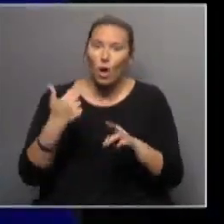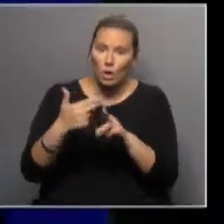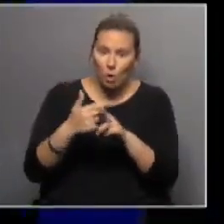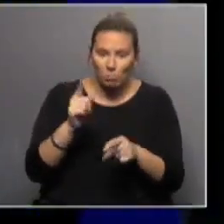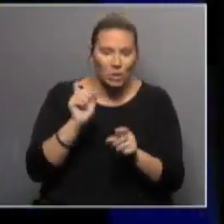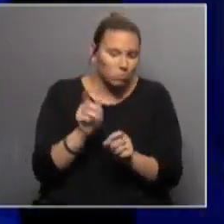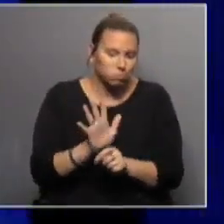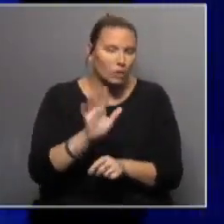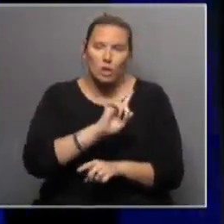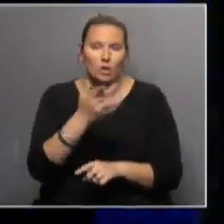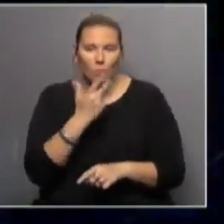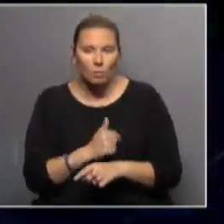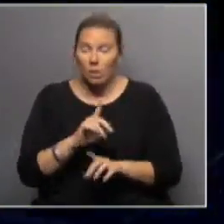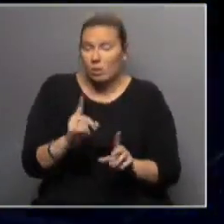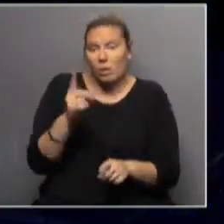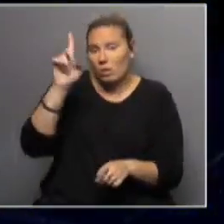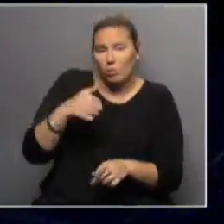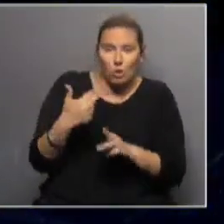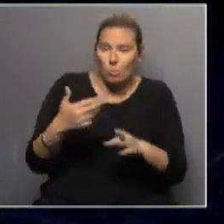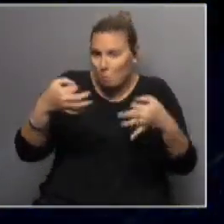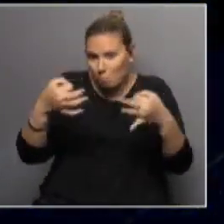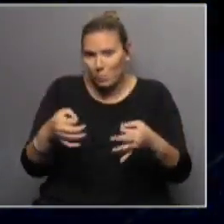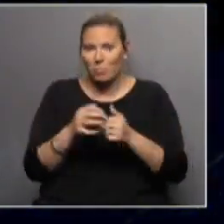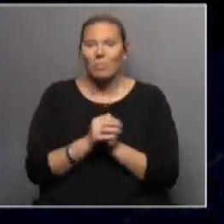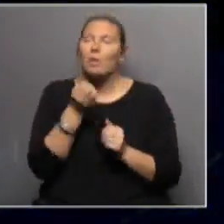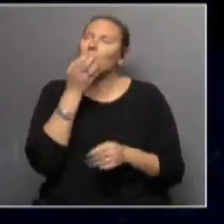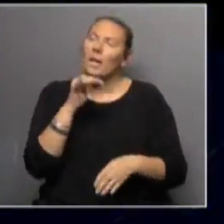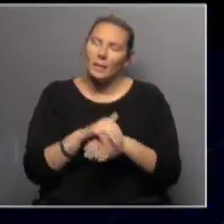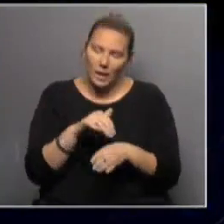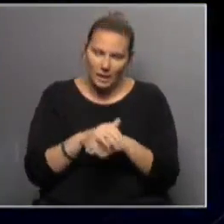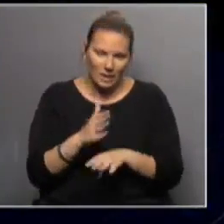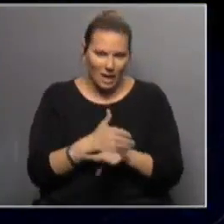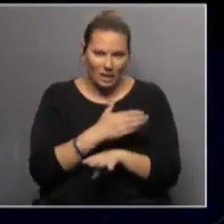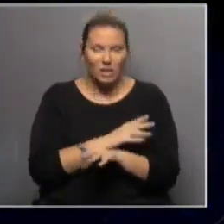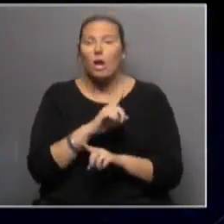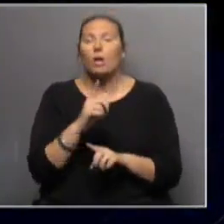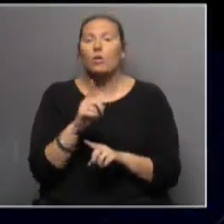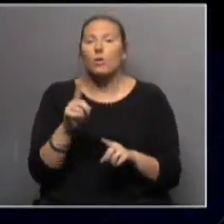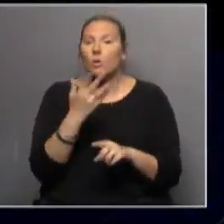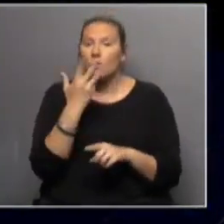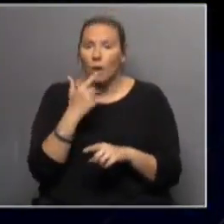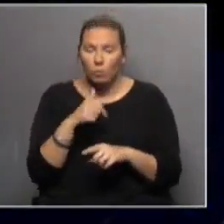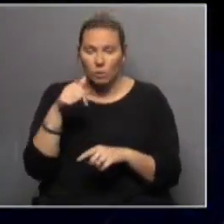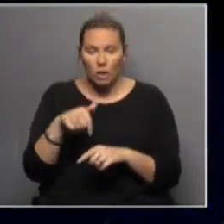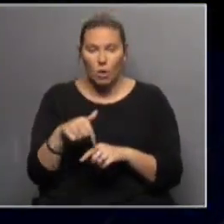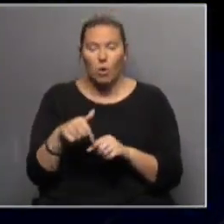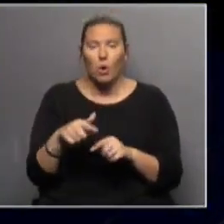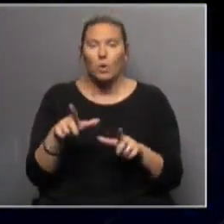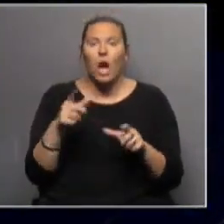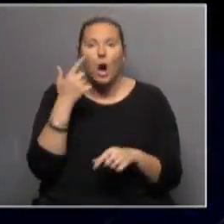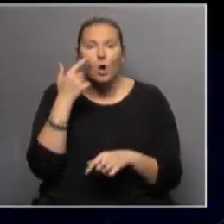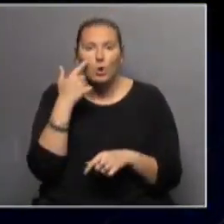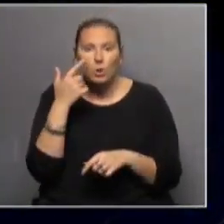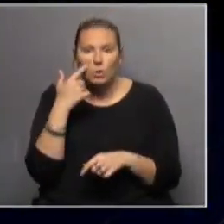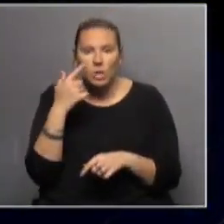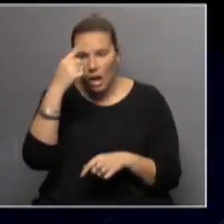no te va a gustar. Bueno, y quedó, era tan bueno que quedó. Muy bien, buenas tardes, decía. No te va a gustar, hoy será protagonista del programa porque fuimos a conocer